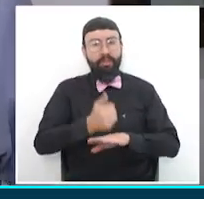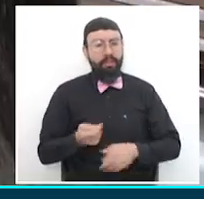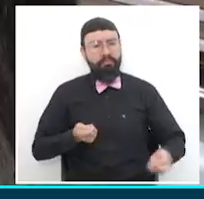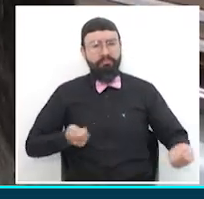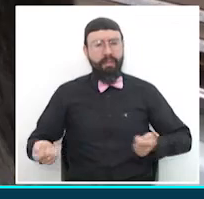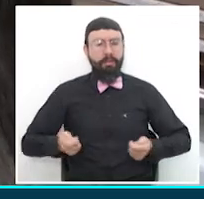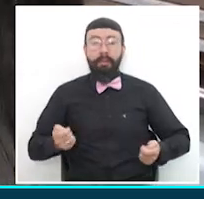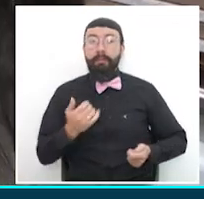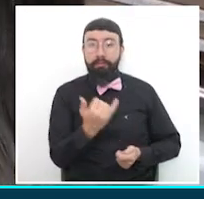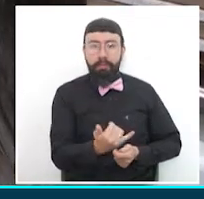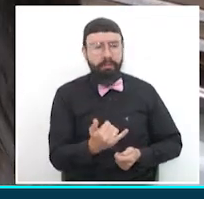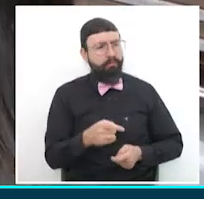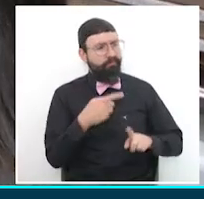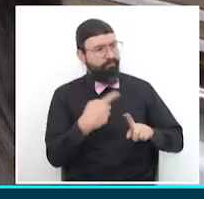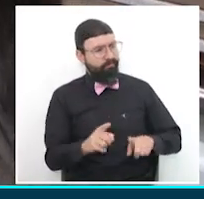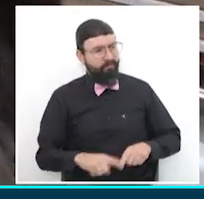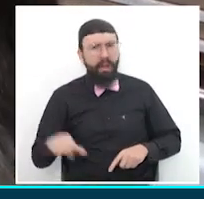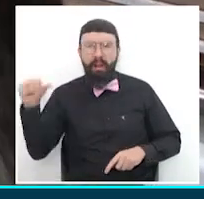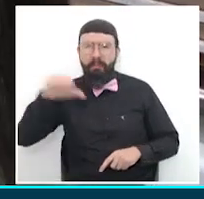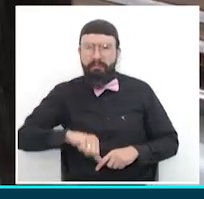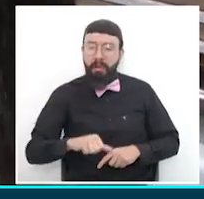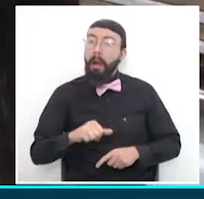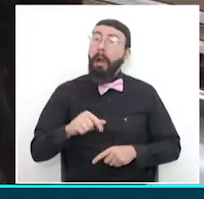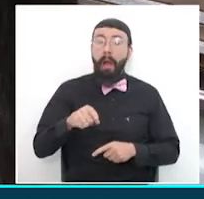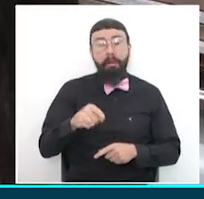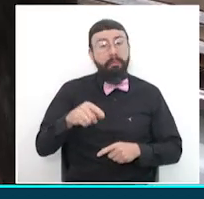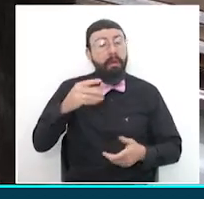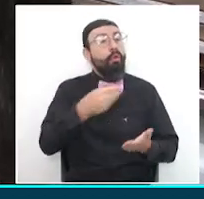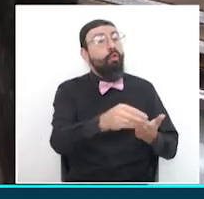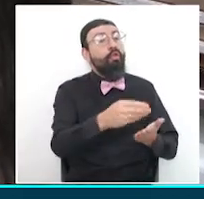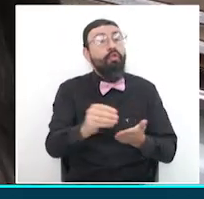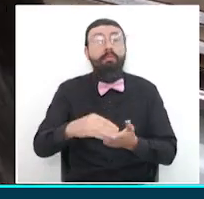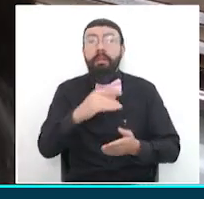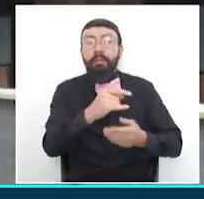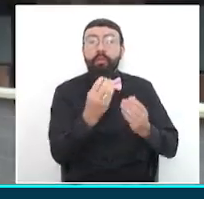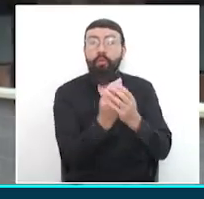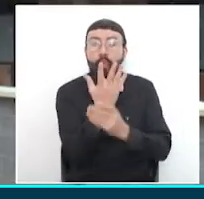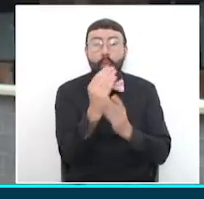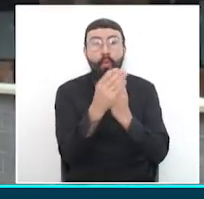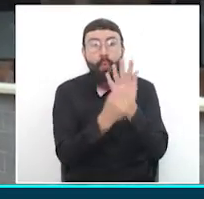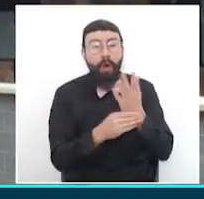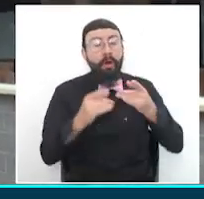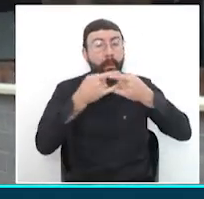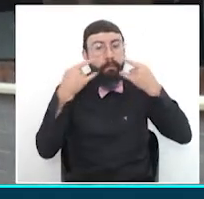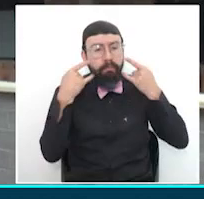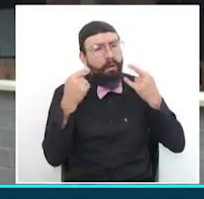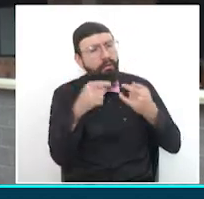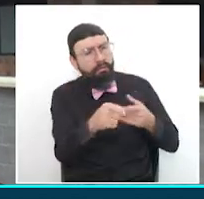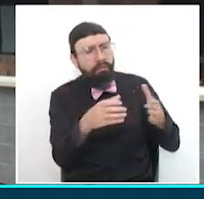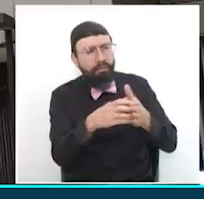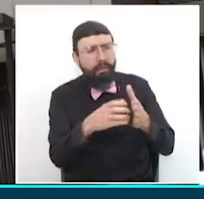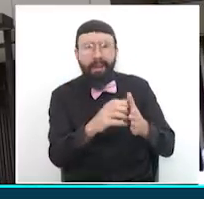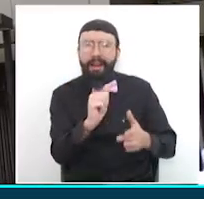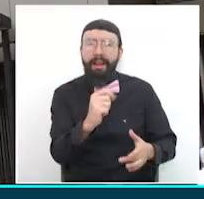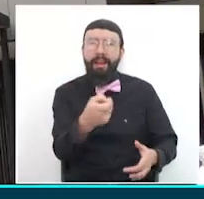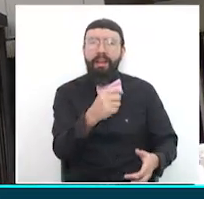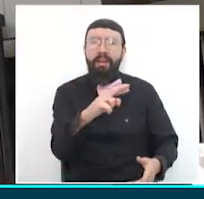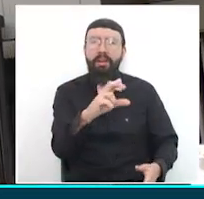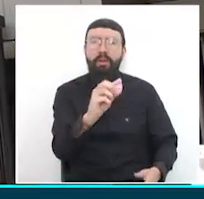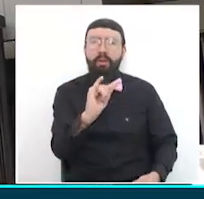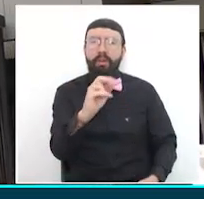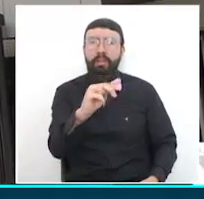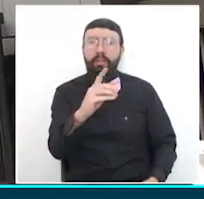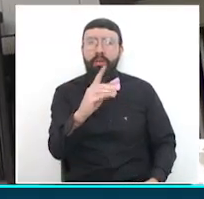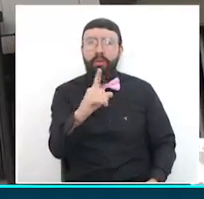coautora por varios delitos al contratar suministros de guantes y tapabocas con la comercializadora y distribuidora Agroindustriales. Tanto el